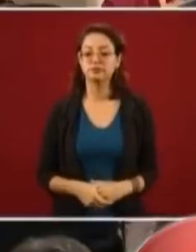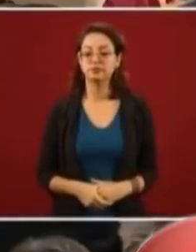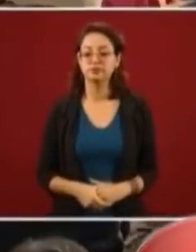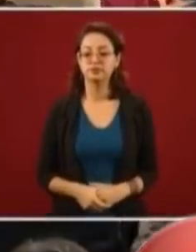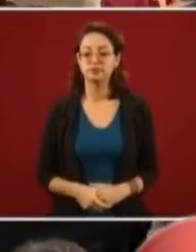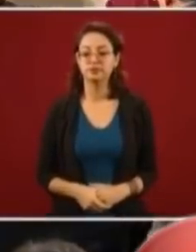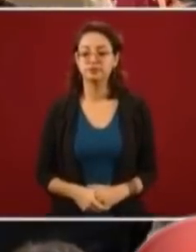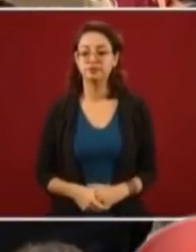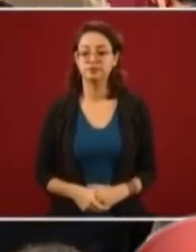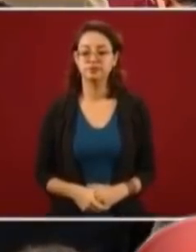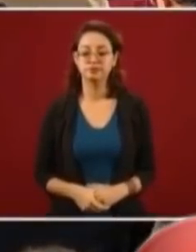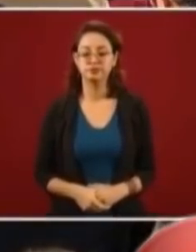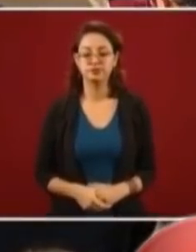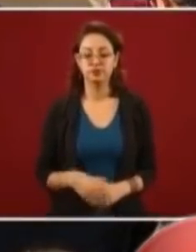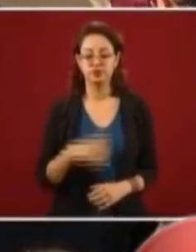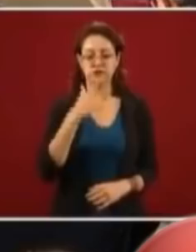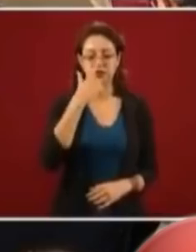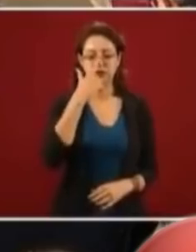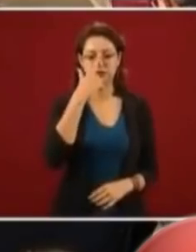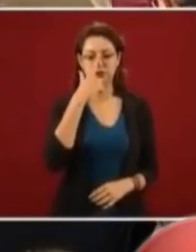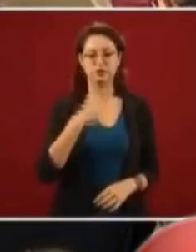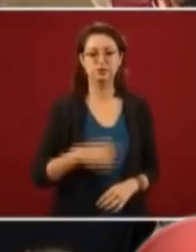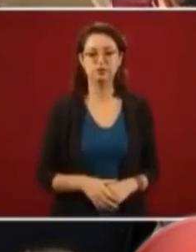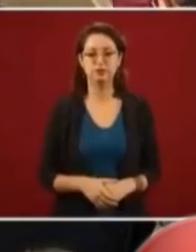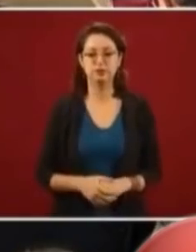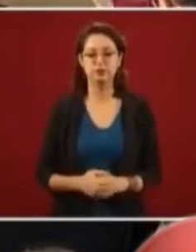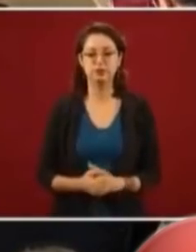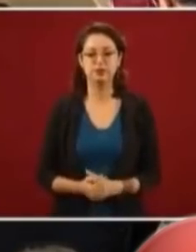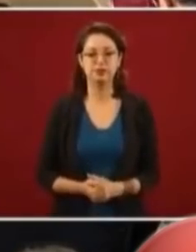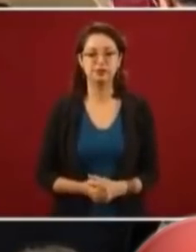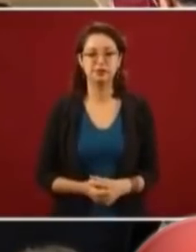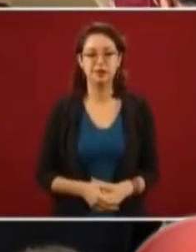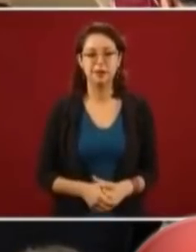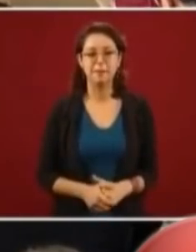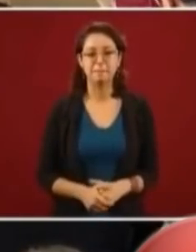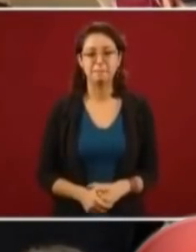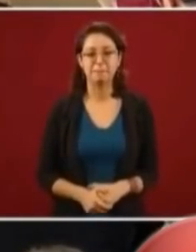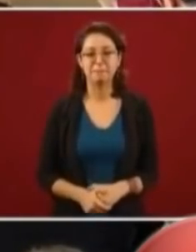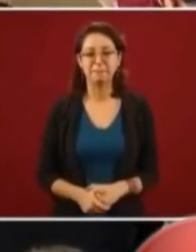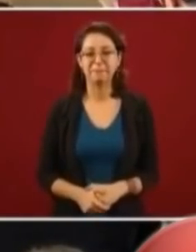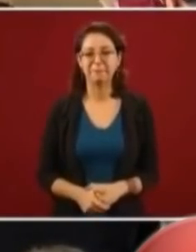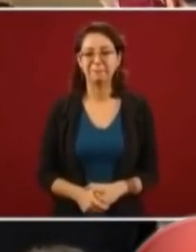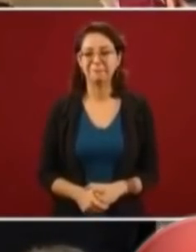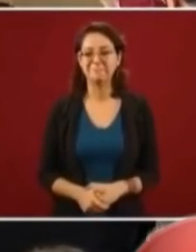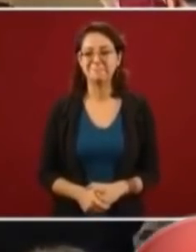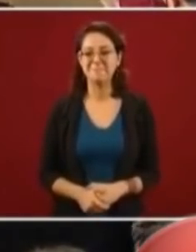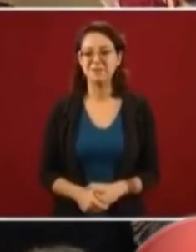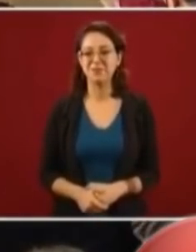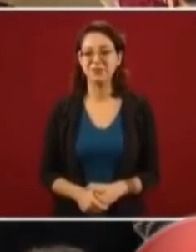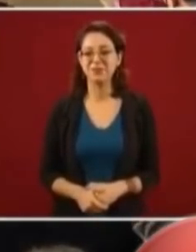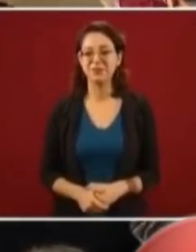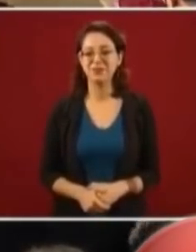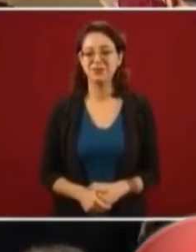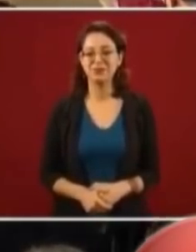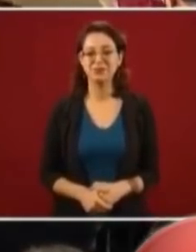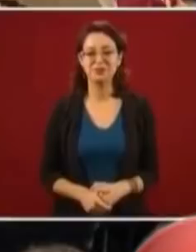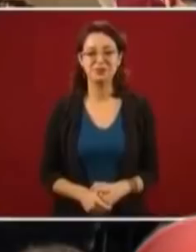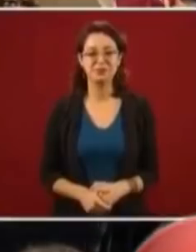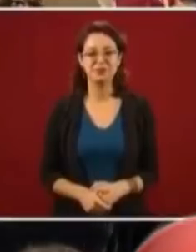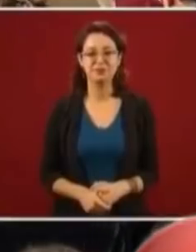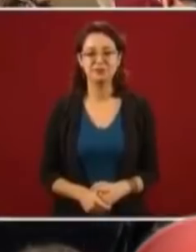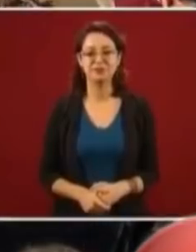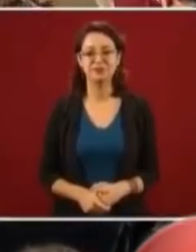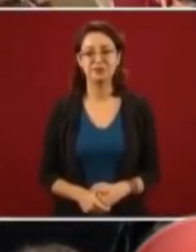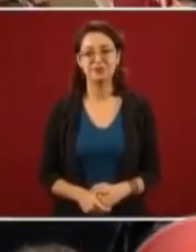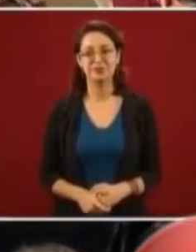¿Y la confusión de nepotismo sí, federal con estatal? Pero préstame el